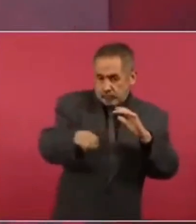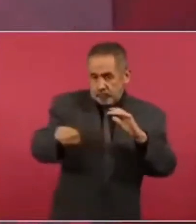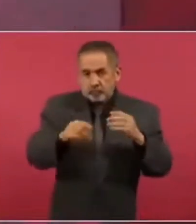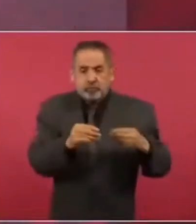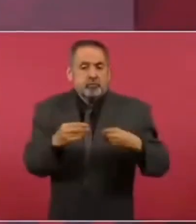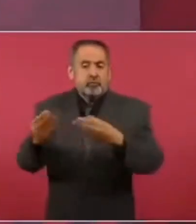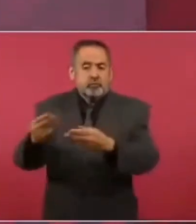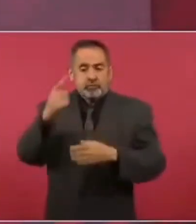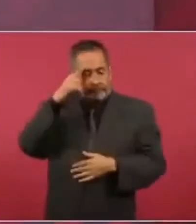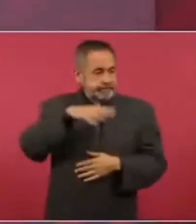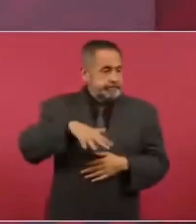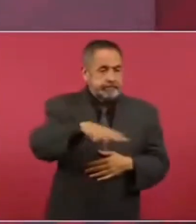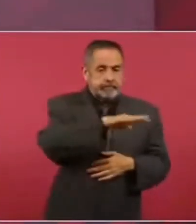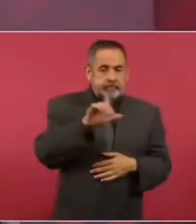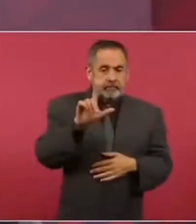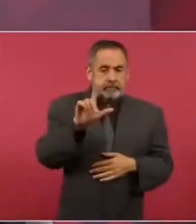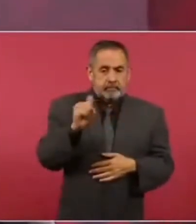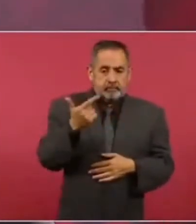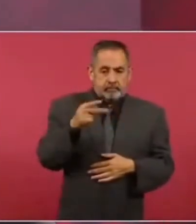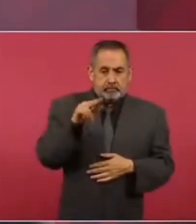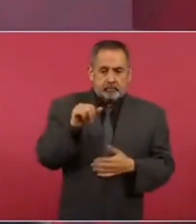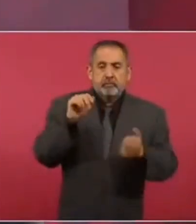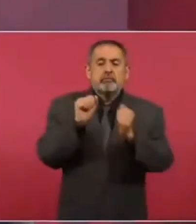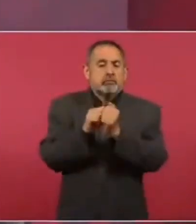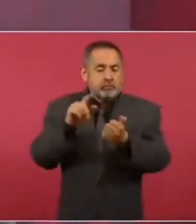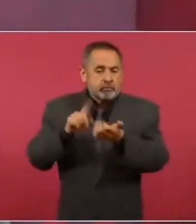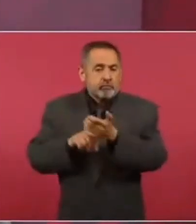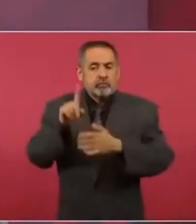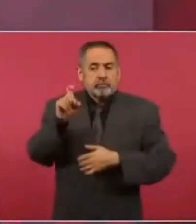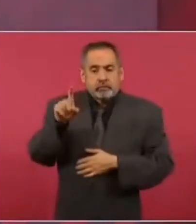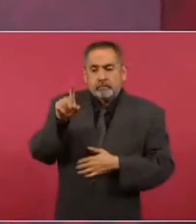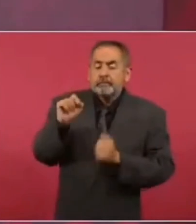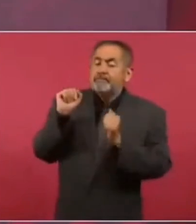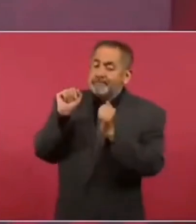en la laguna se consuma agua